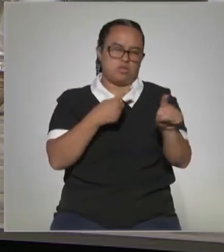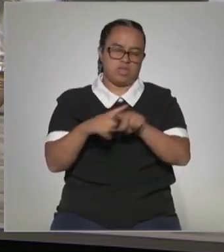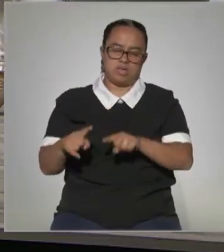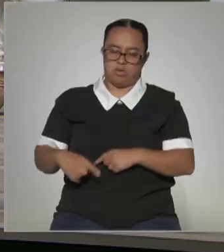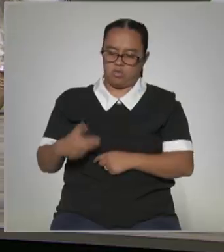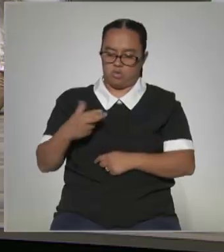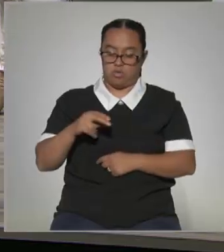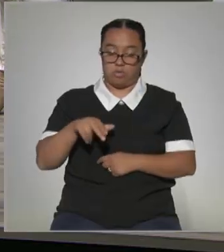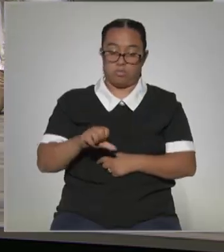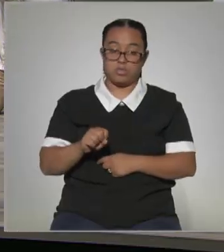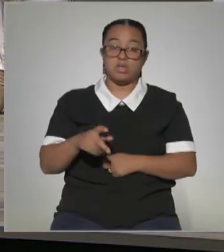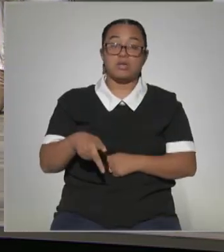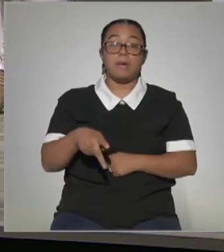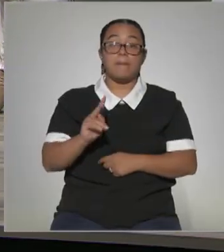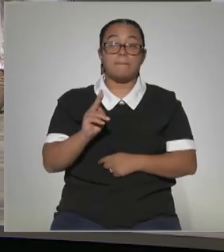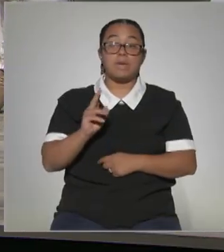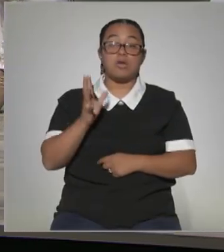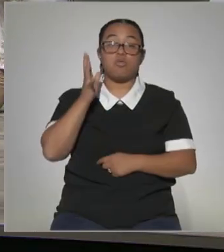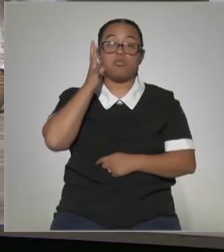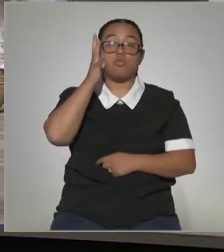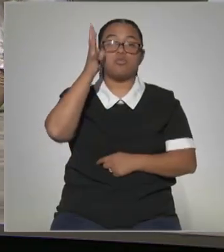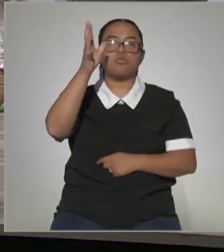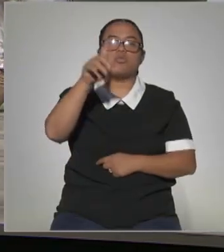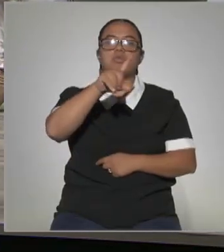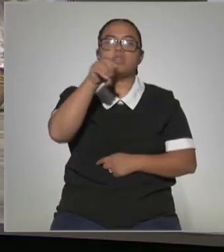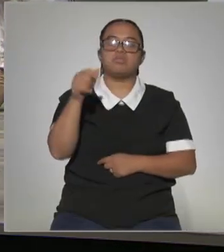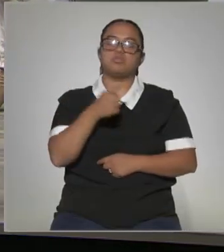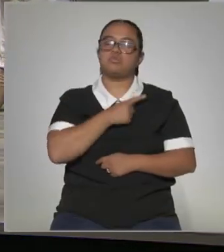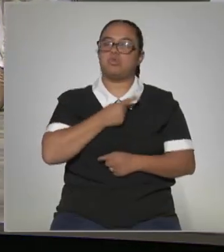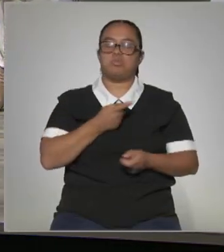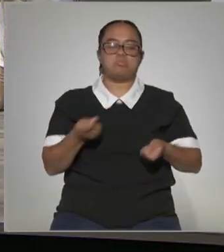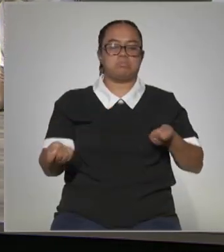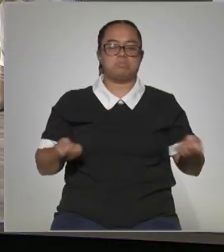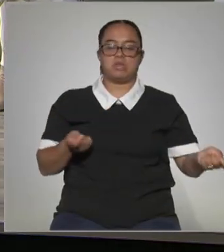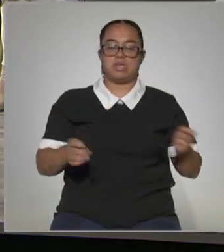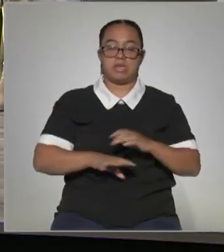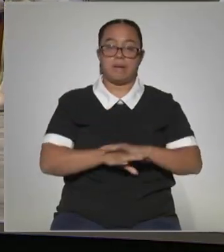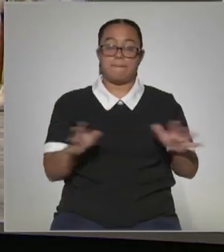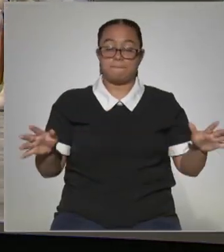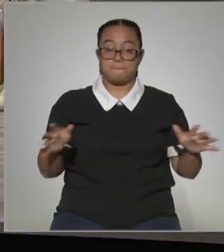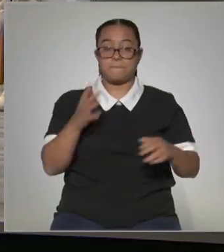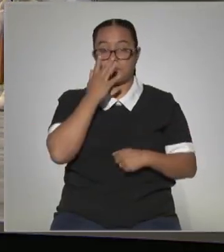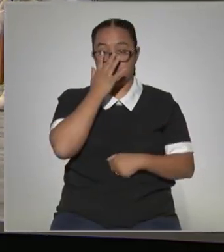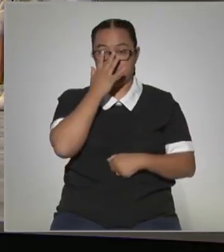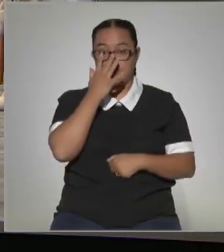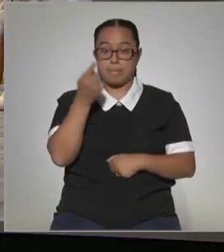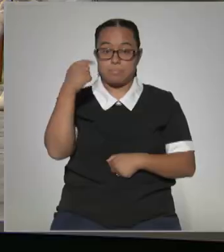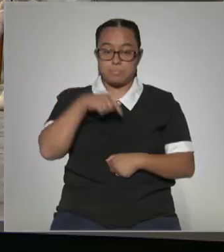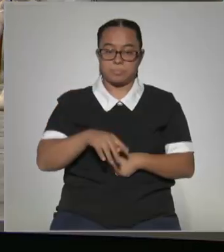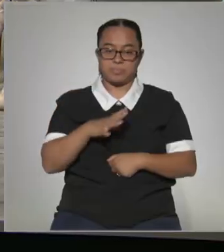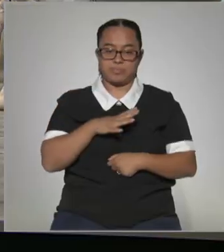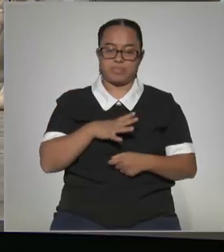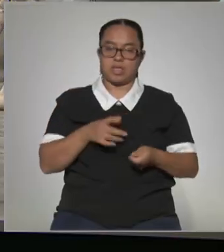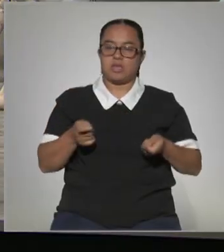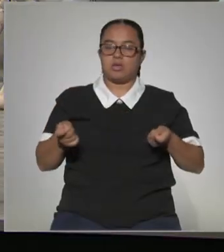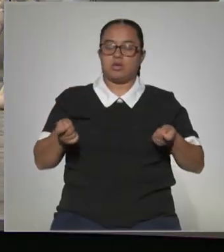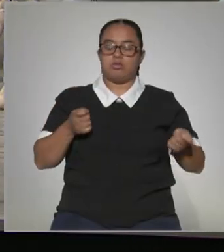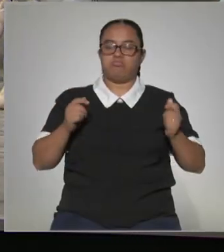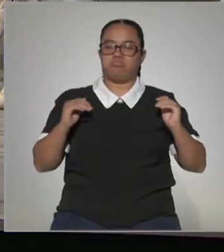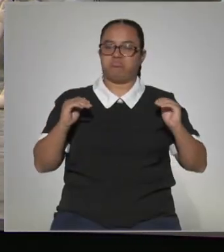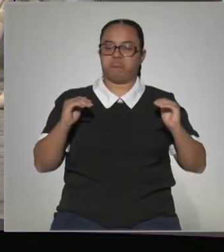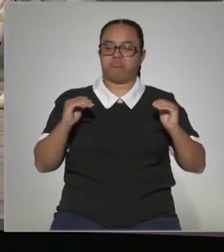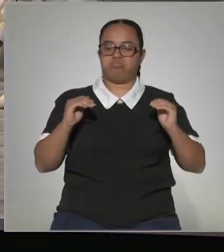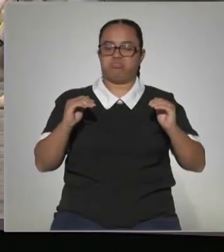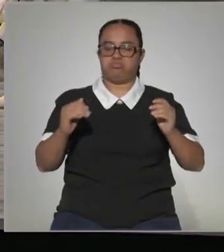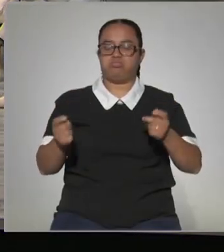demás, pero a largo plazo lo regula, ¿no? Entonces, aunque lo libera, hace como un efecto amortiguamiento, digamos, a